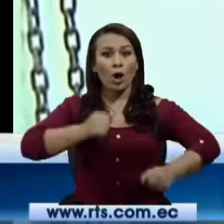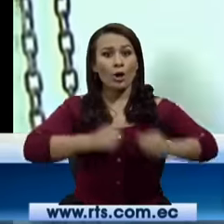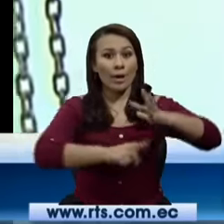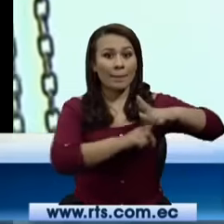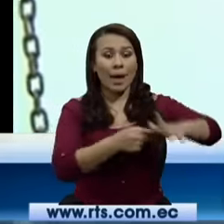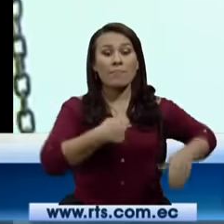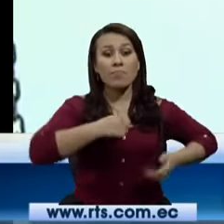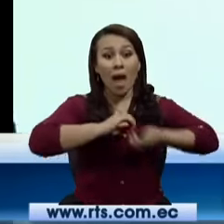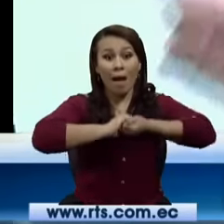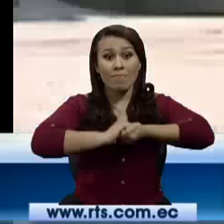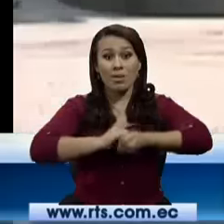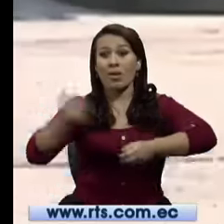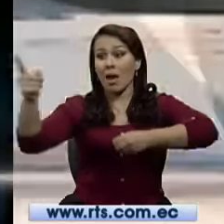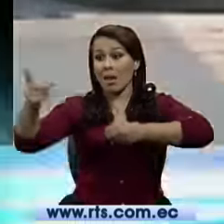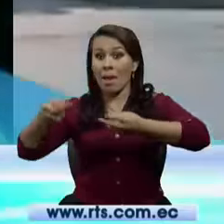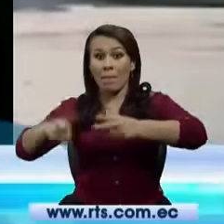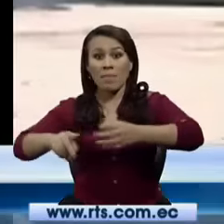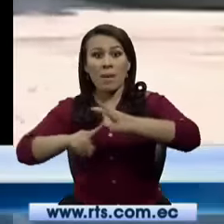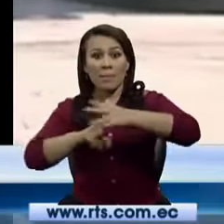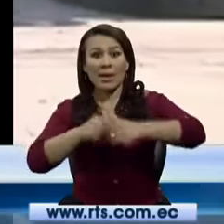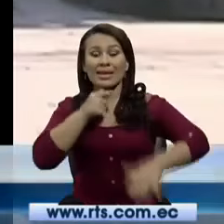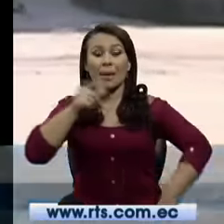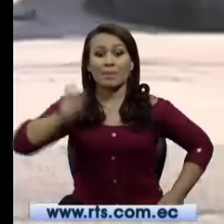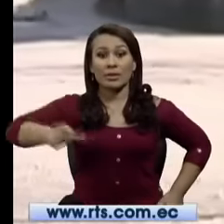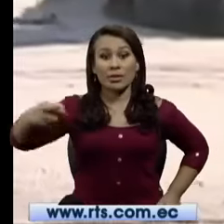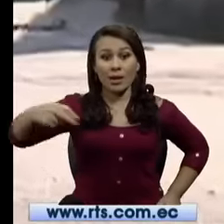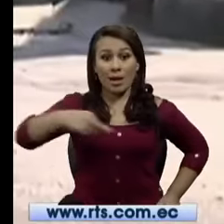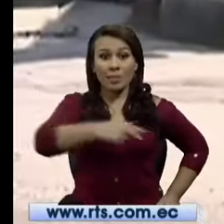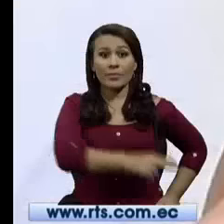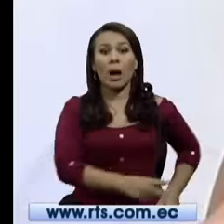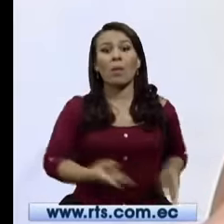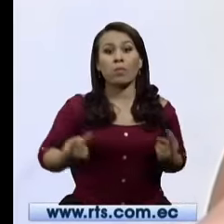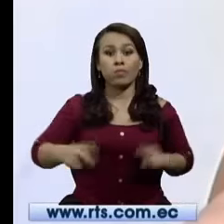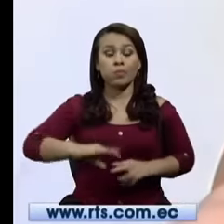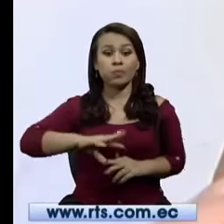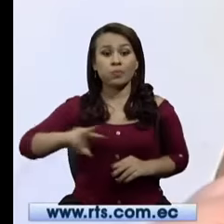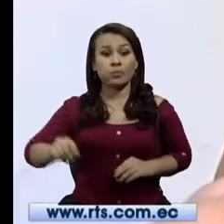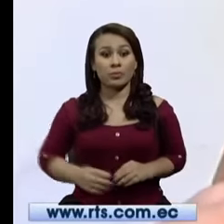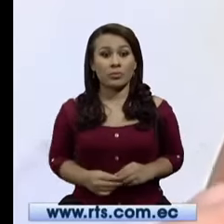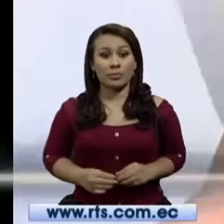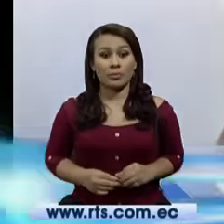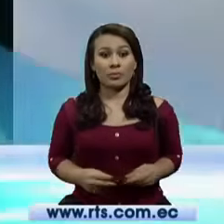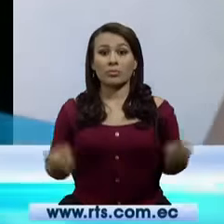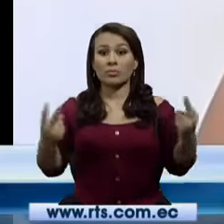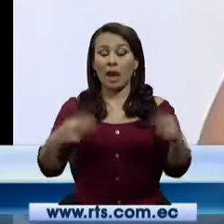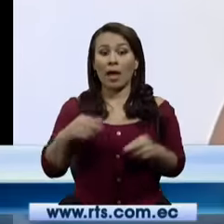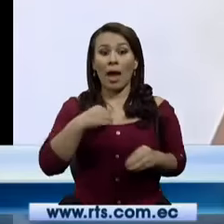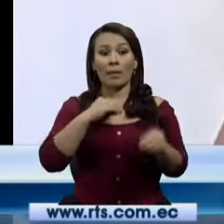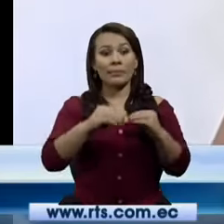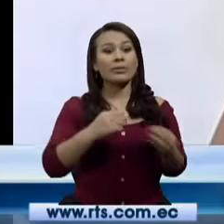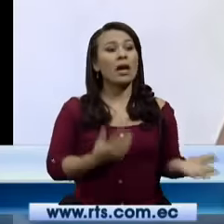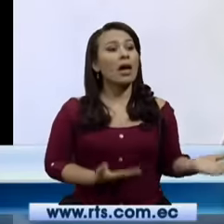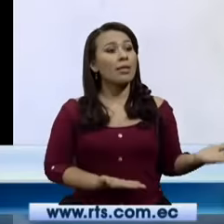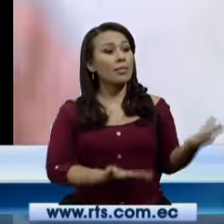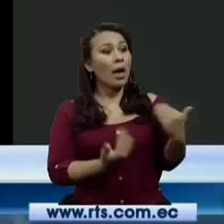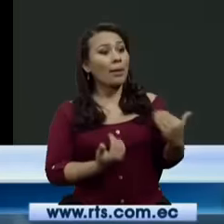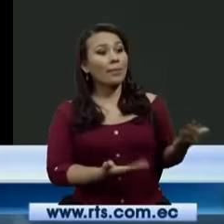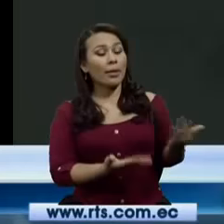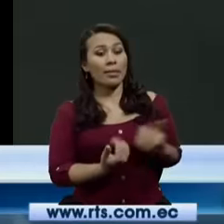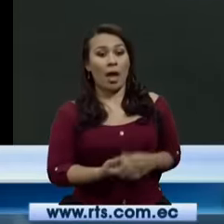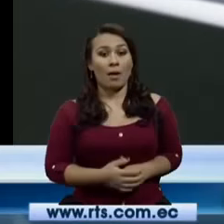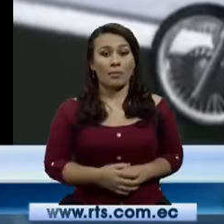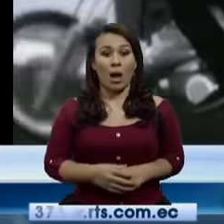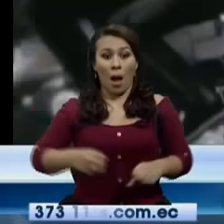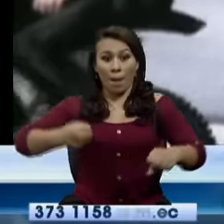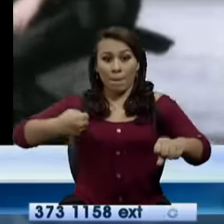una amiga le robaron el parque acá también a transeuntes más que todo han robado vienen motos comienzan a decirle Dame eso Dame aquello las